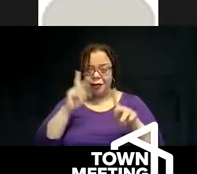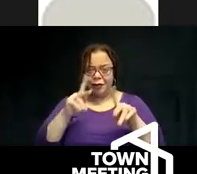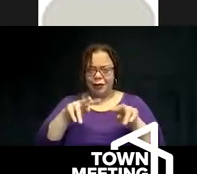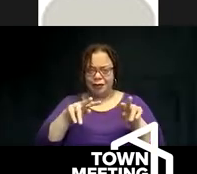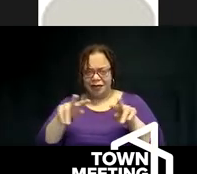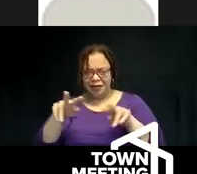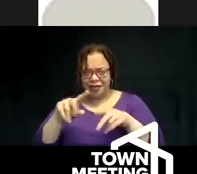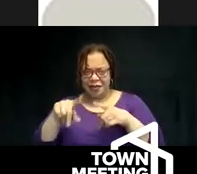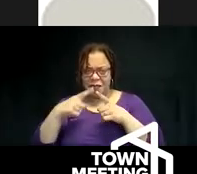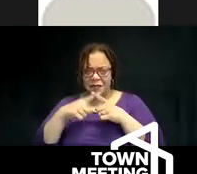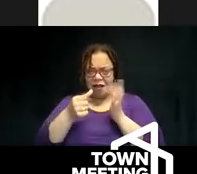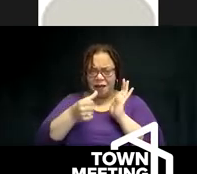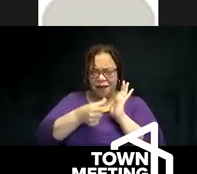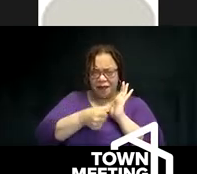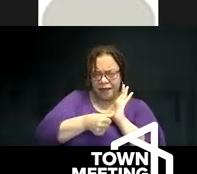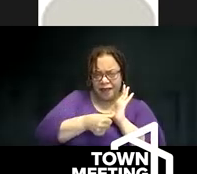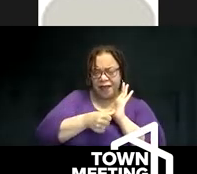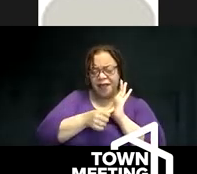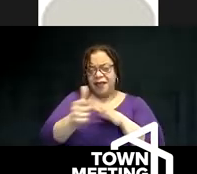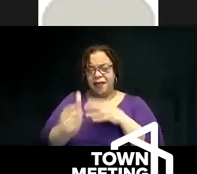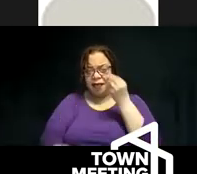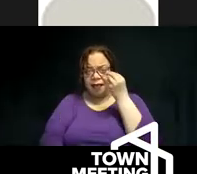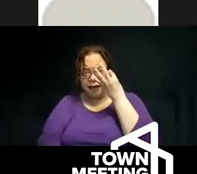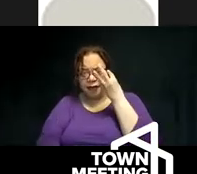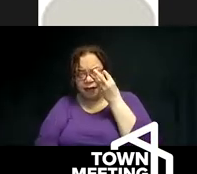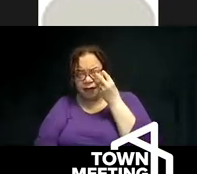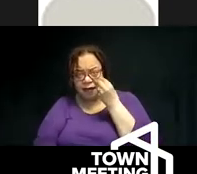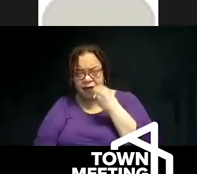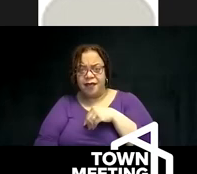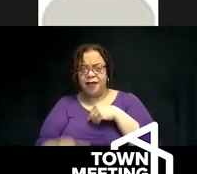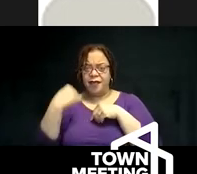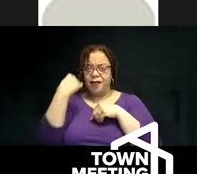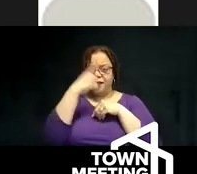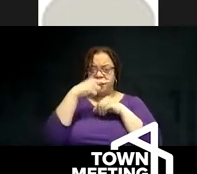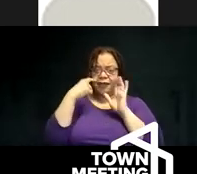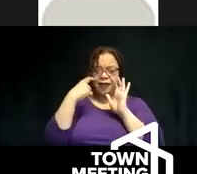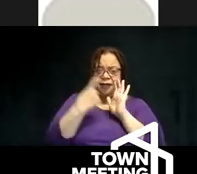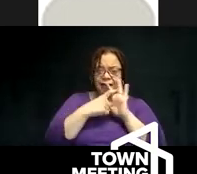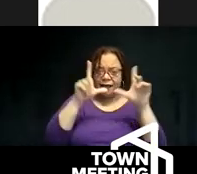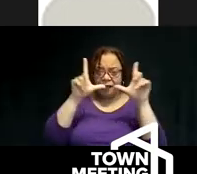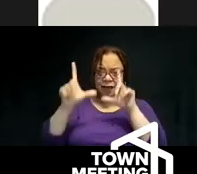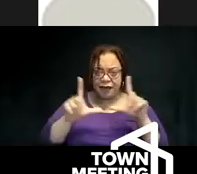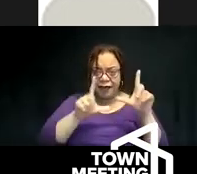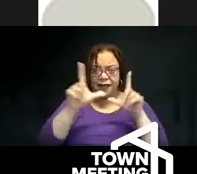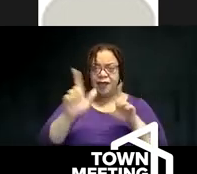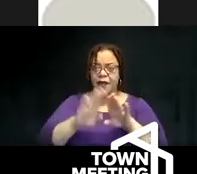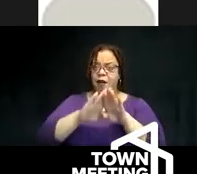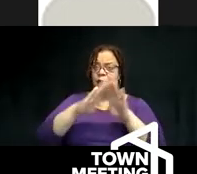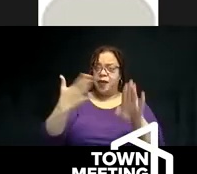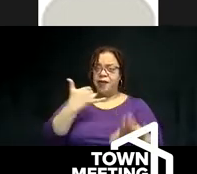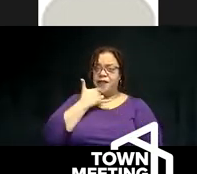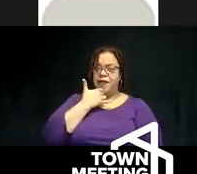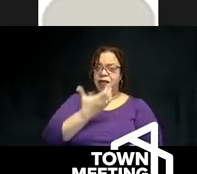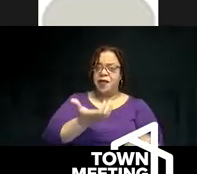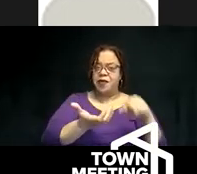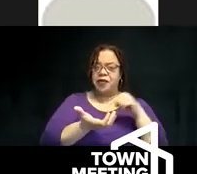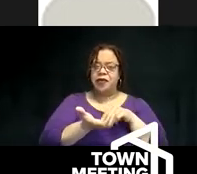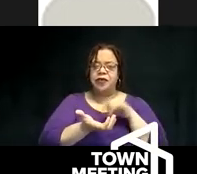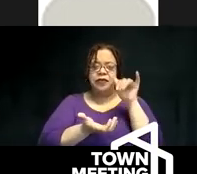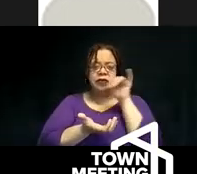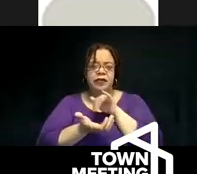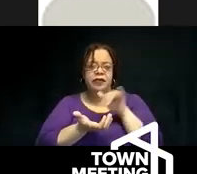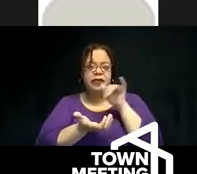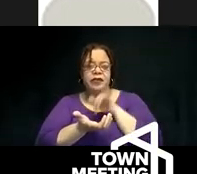de dedos, de reconocimiento de la cara. Ahí es cuando estamos dando nuestras data que viene de